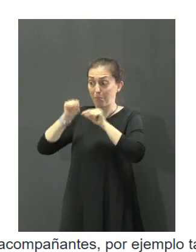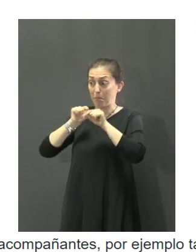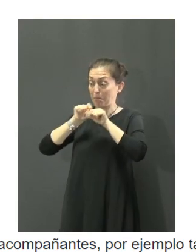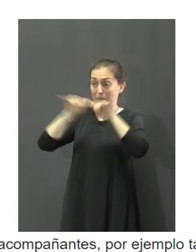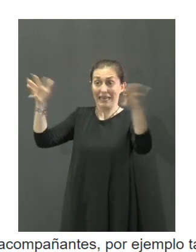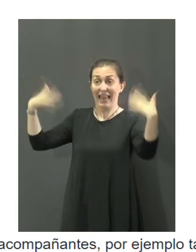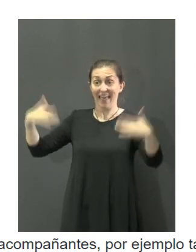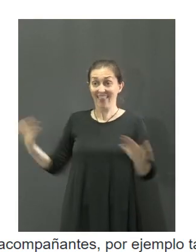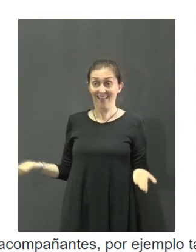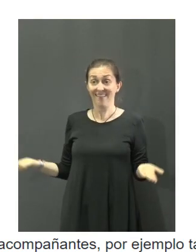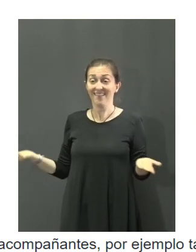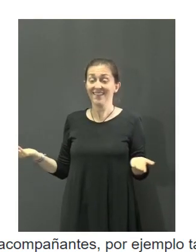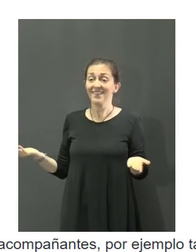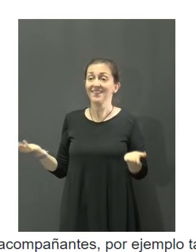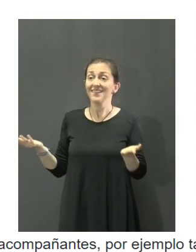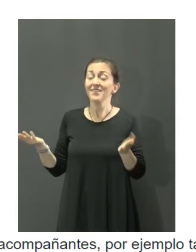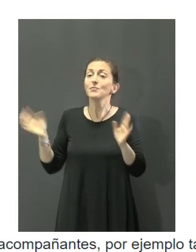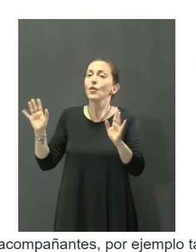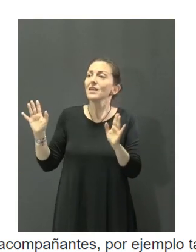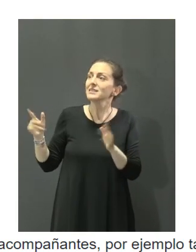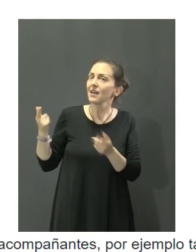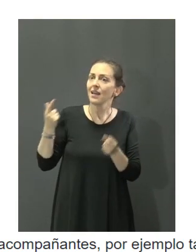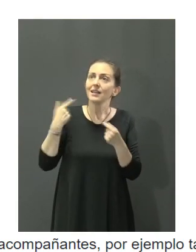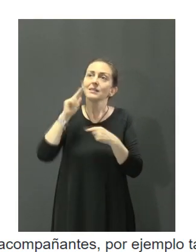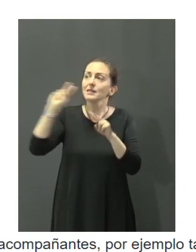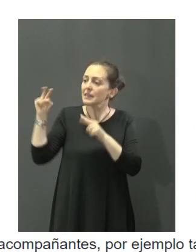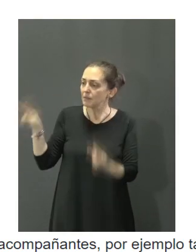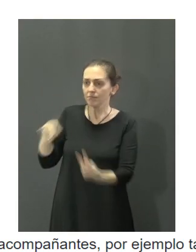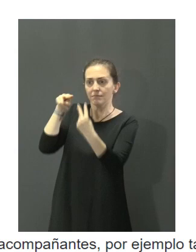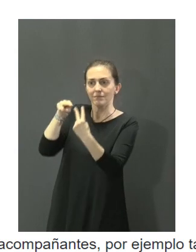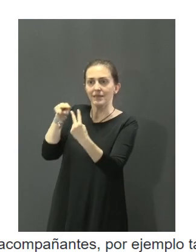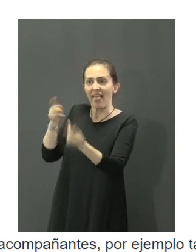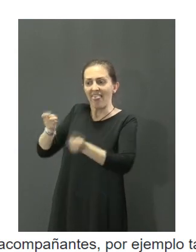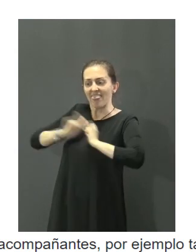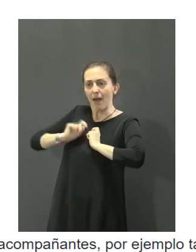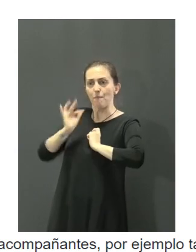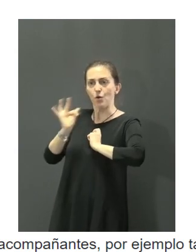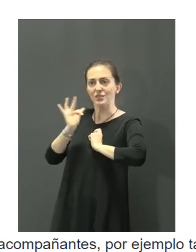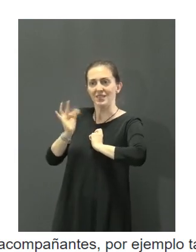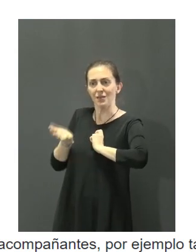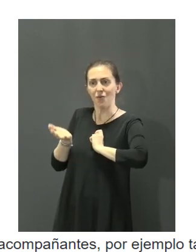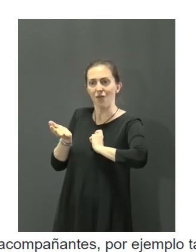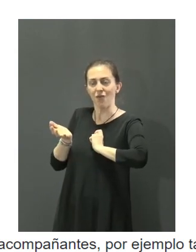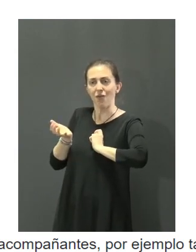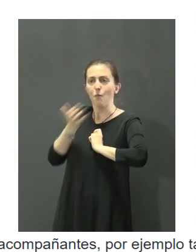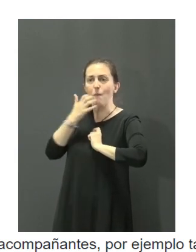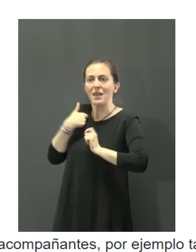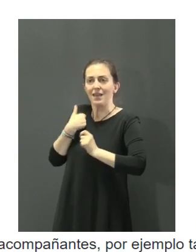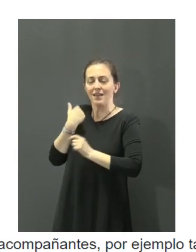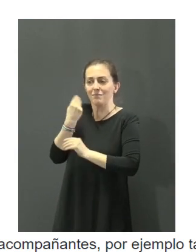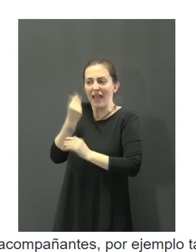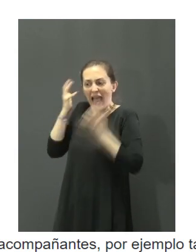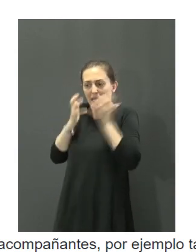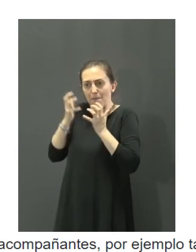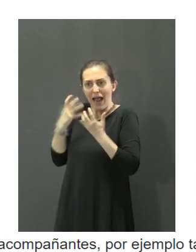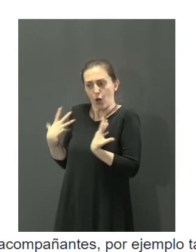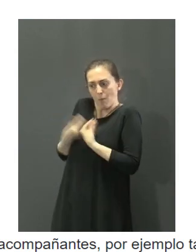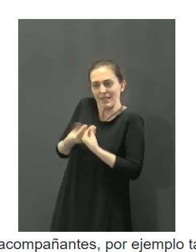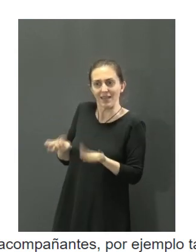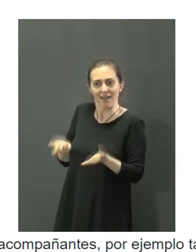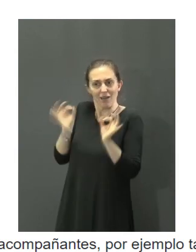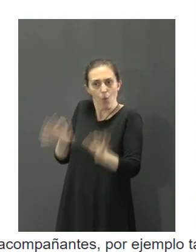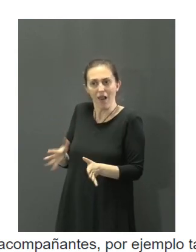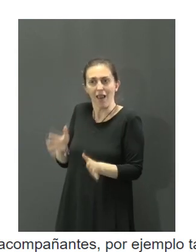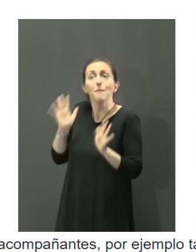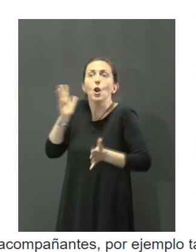Y simplemente reacciona ante ti y tal, pero claramente se ha visto que puede tener efectos positivos en diversos problemas,